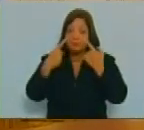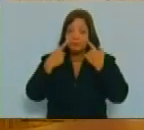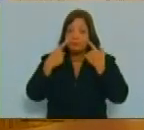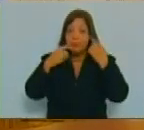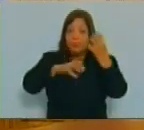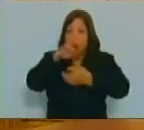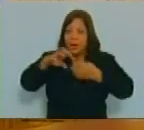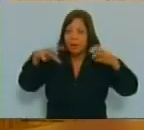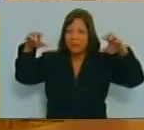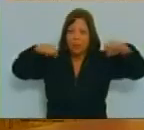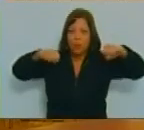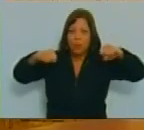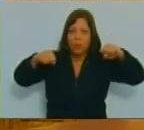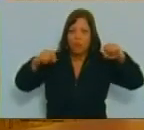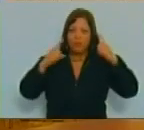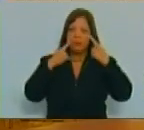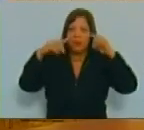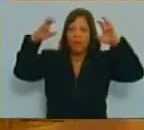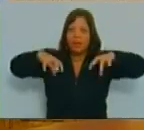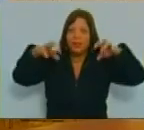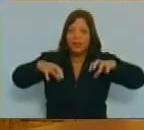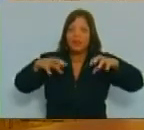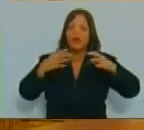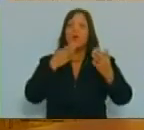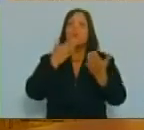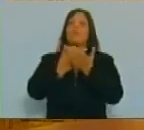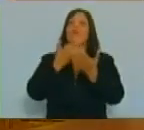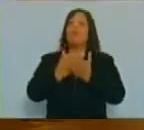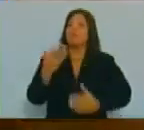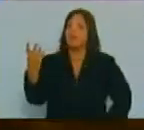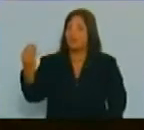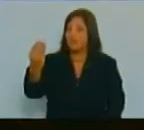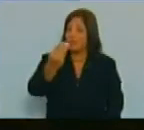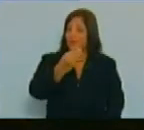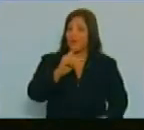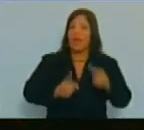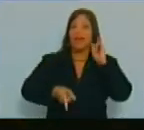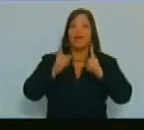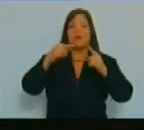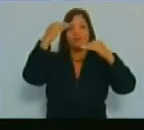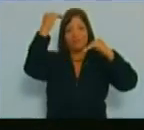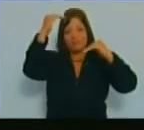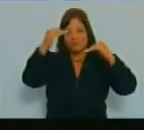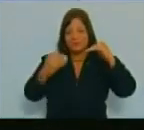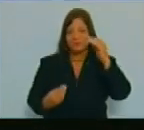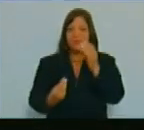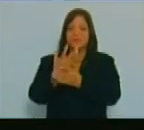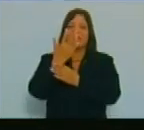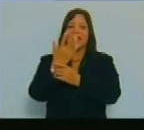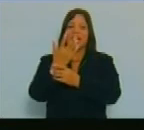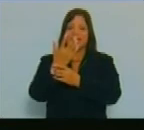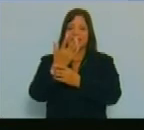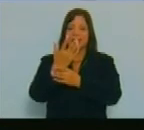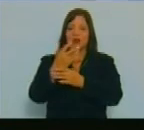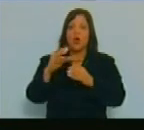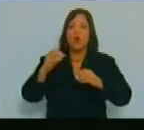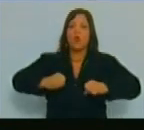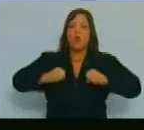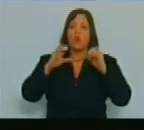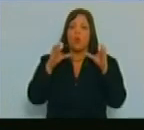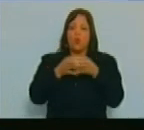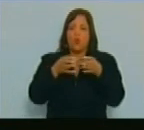también hicieron muchas propuestas entre ellas la creación de un cuerpo